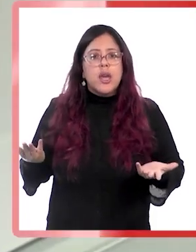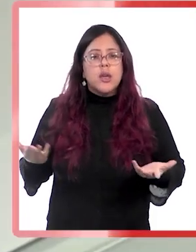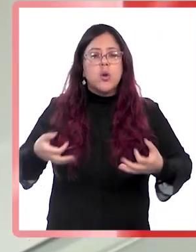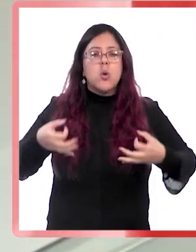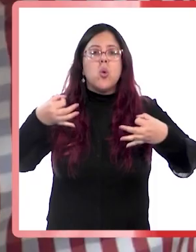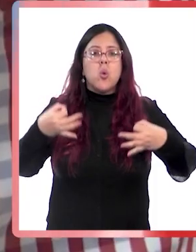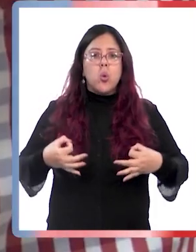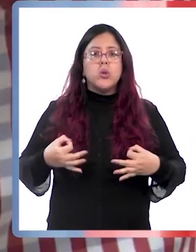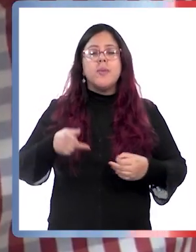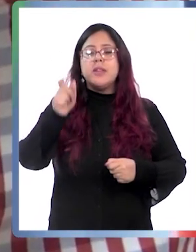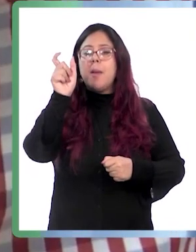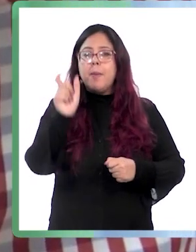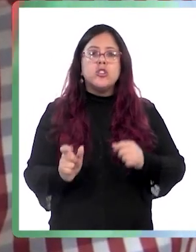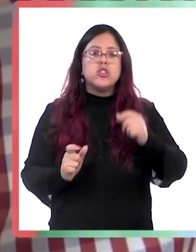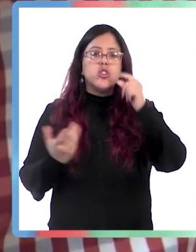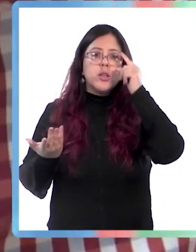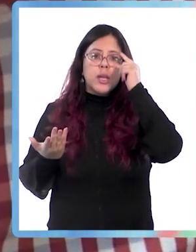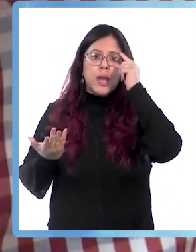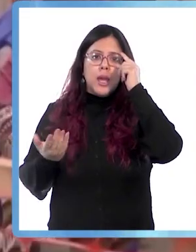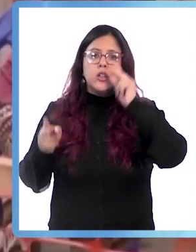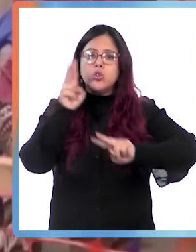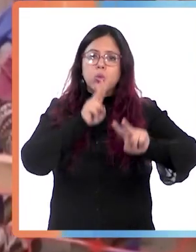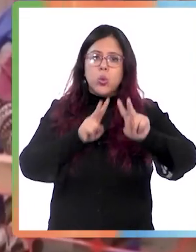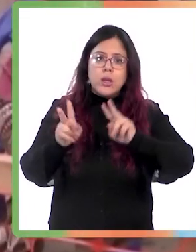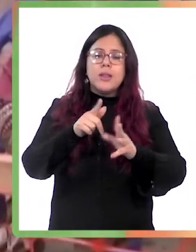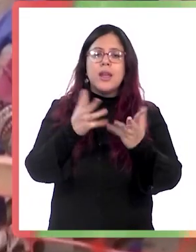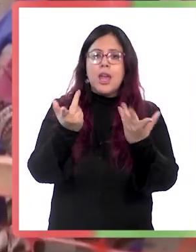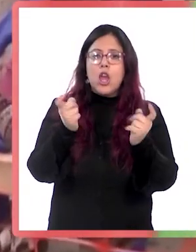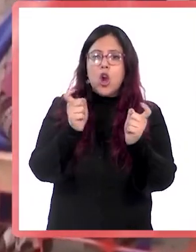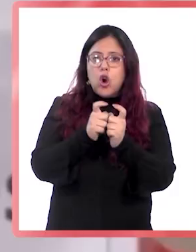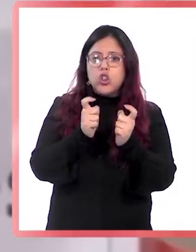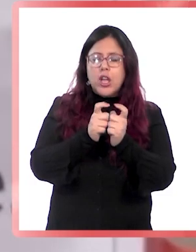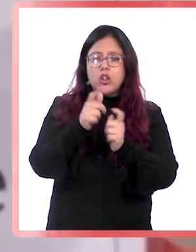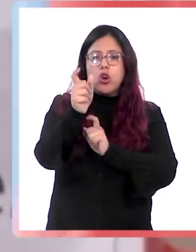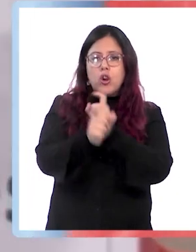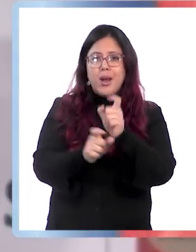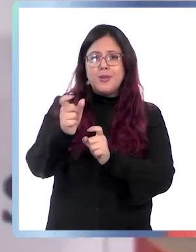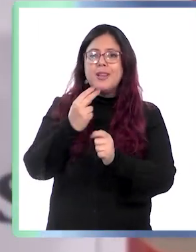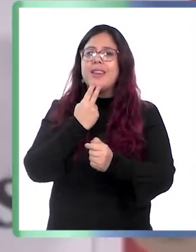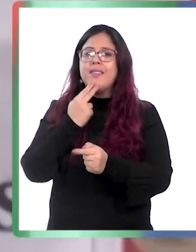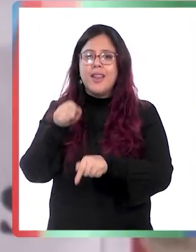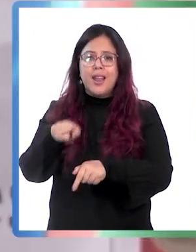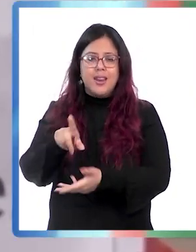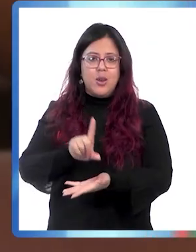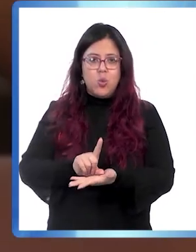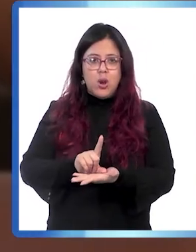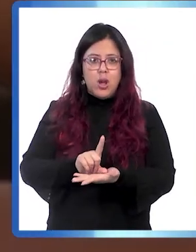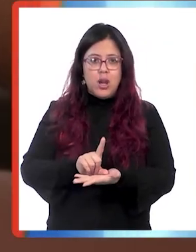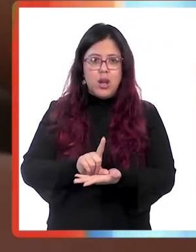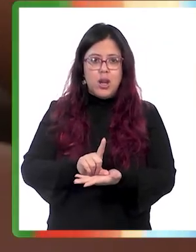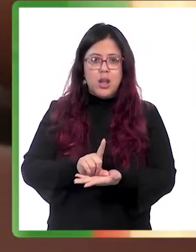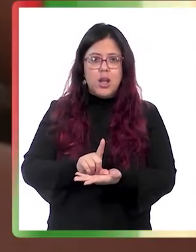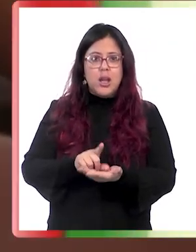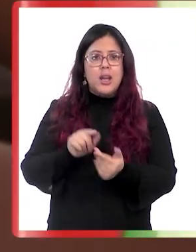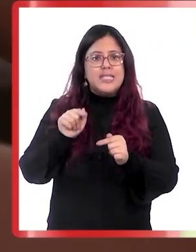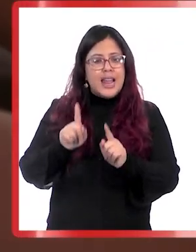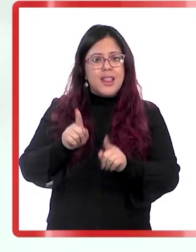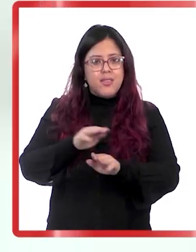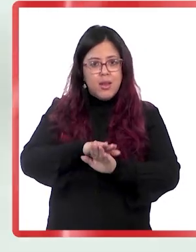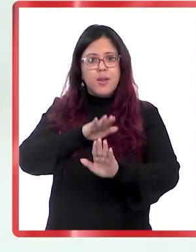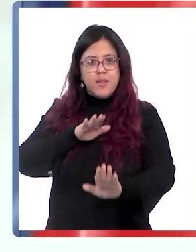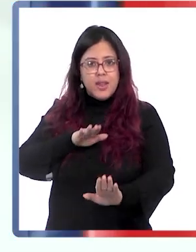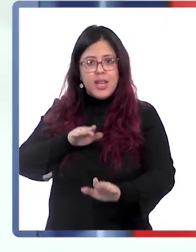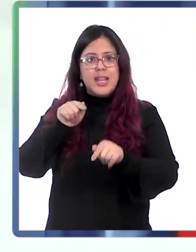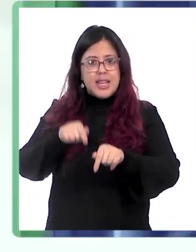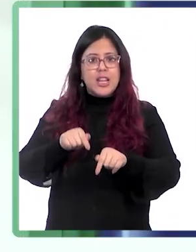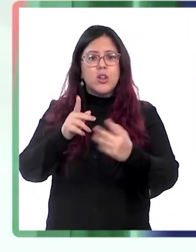un turista que va a tener contacto estrecho con la población local, ¿ah? eso es lo que uno tiene que prevenir. Esto es por